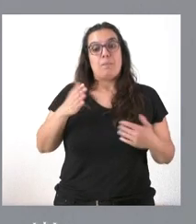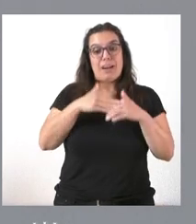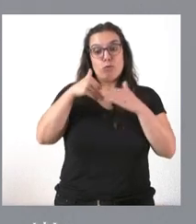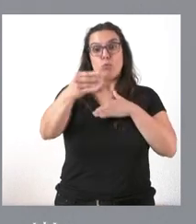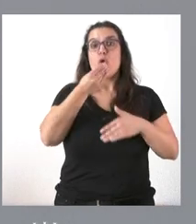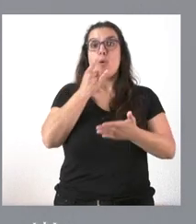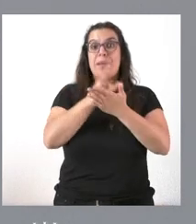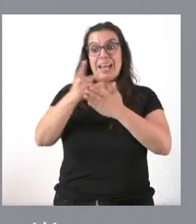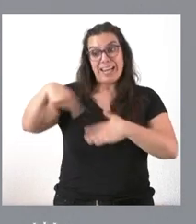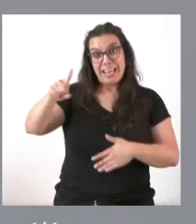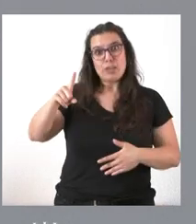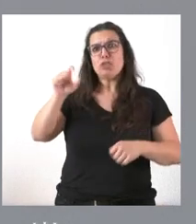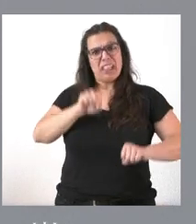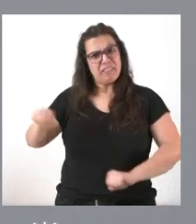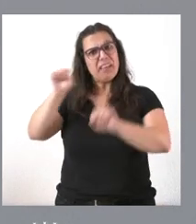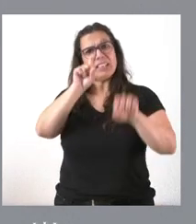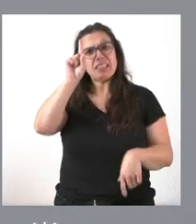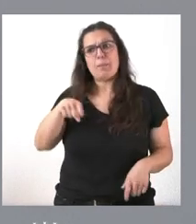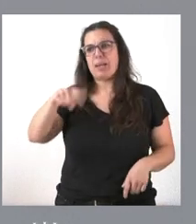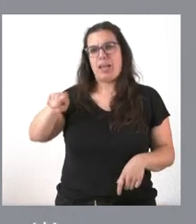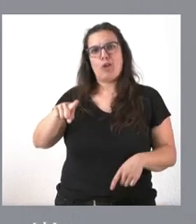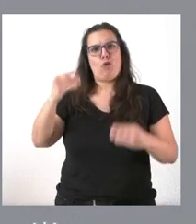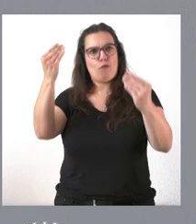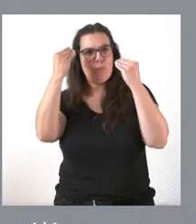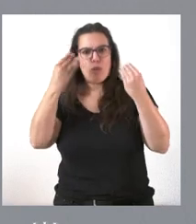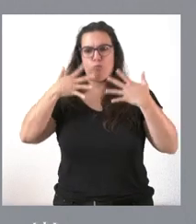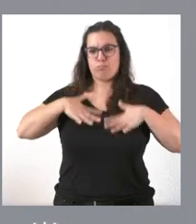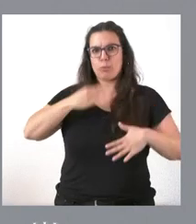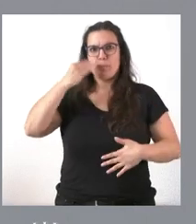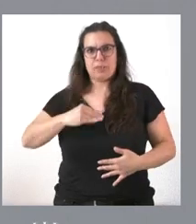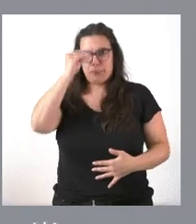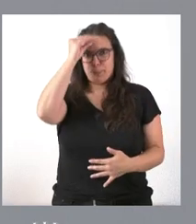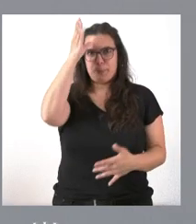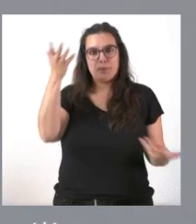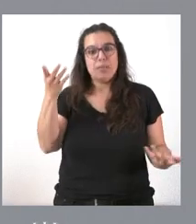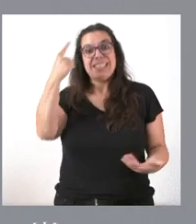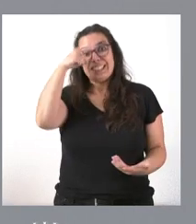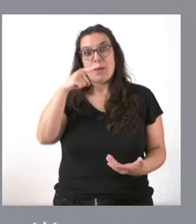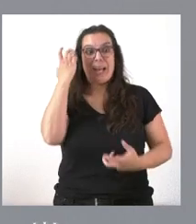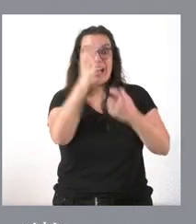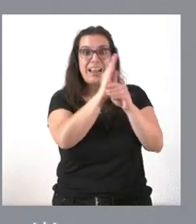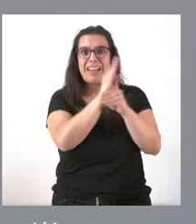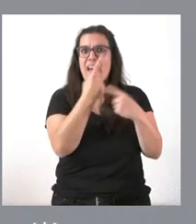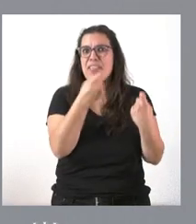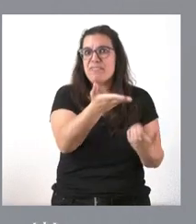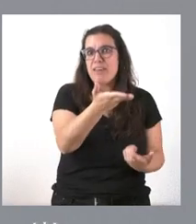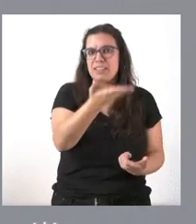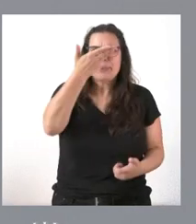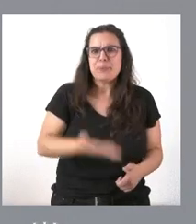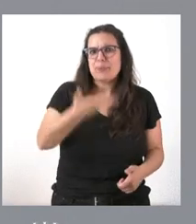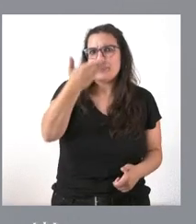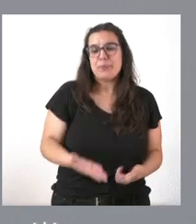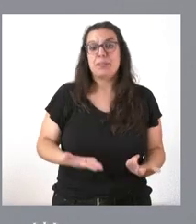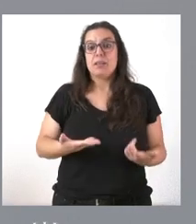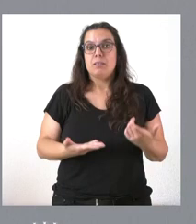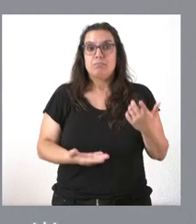son los propios veterinarios que tiene una formación y un estudio porque creen que la producción Ganadera es necesaria y es imprescindible y